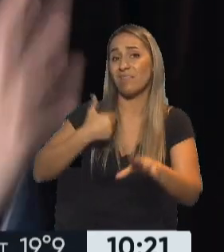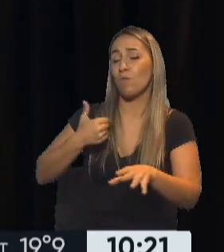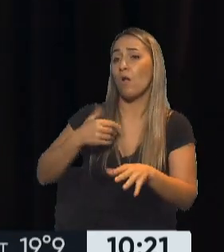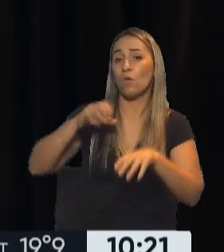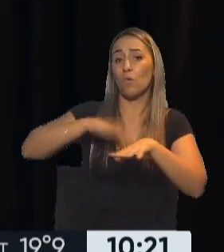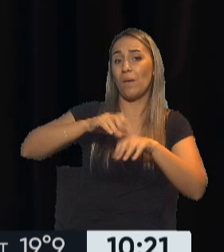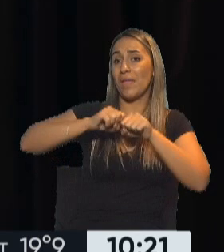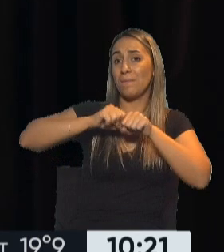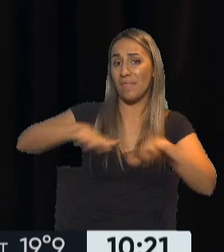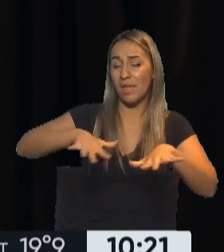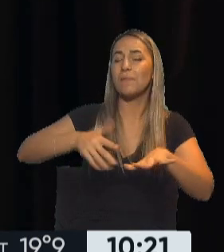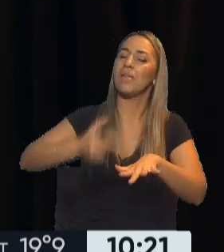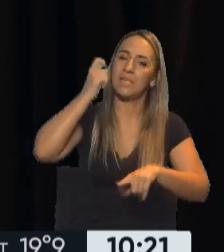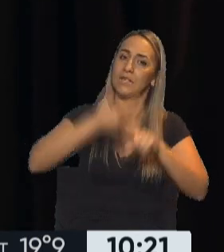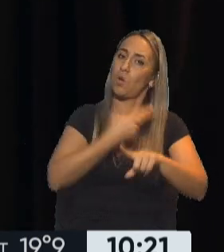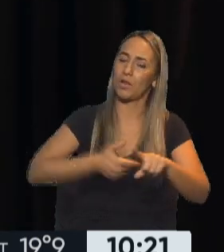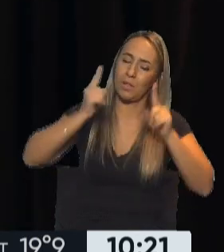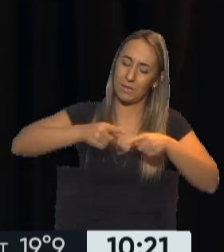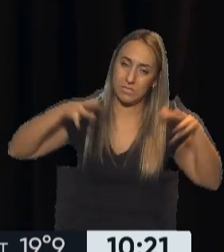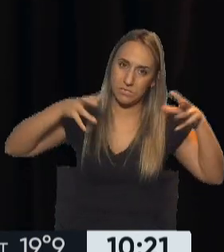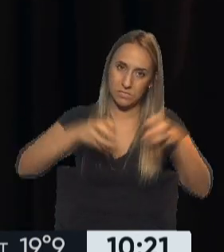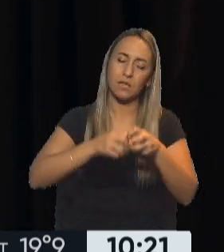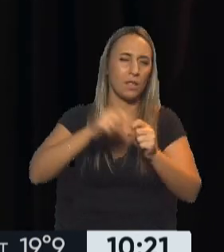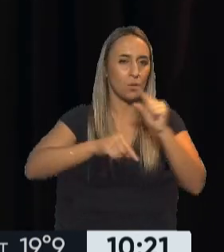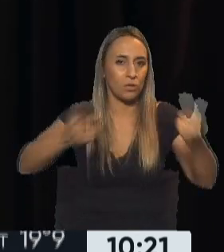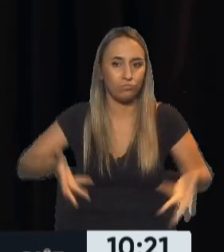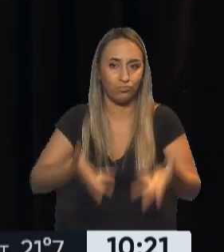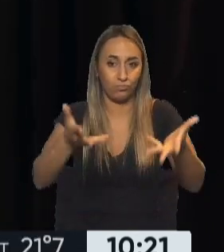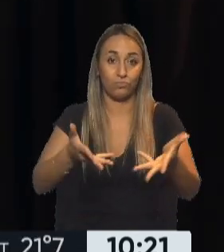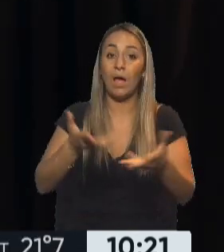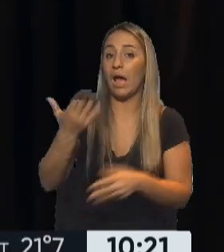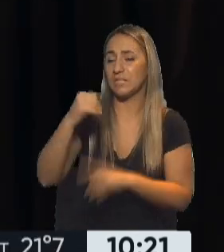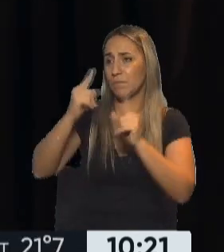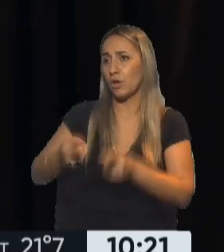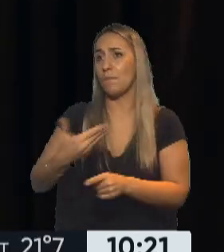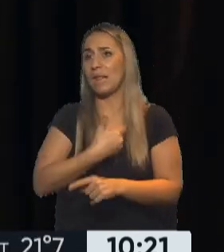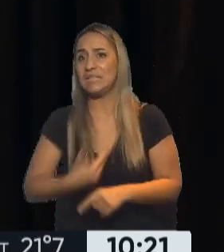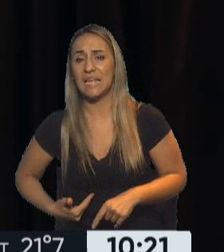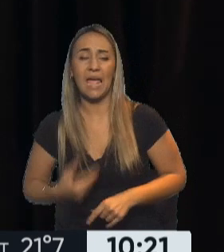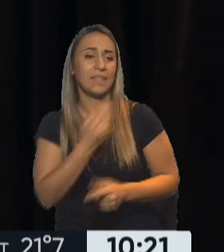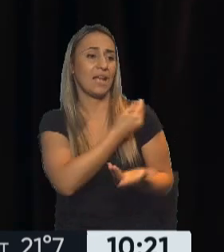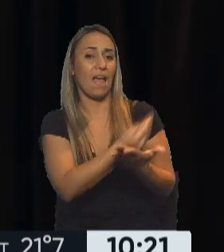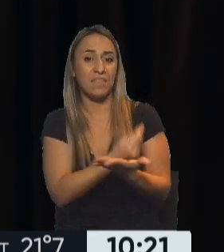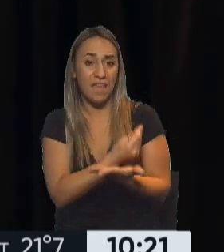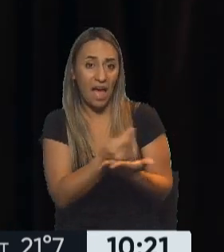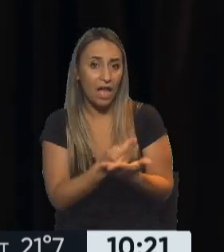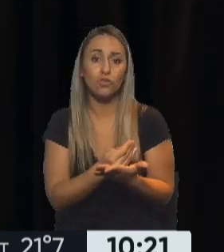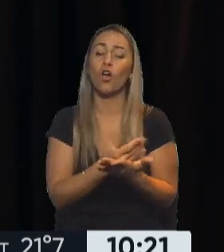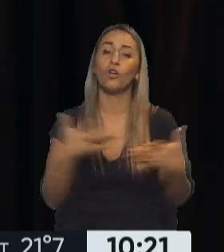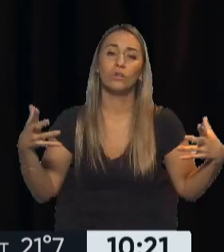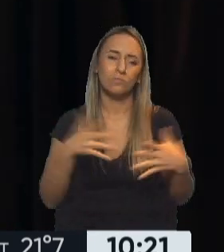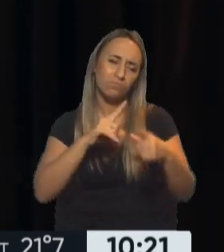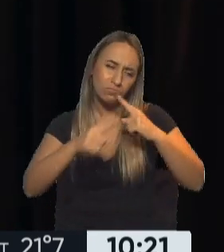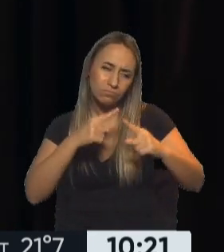también. Así que ayer con el presidente, bueno, con los candidatos también, con dirigentes, hablando un poco de cómo se venía el